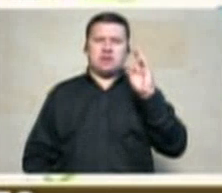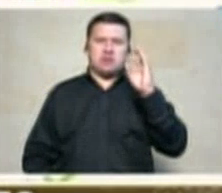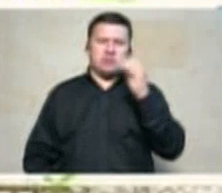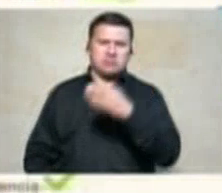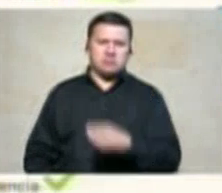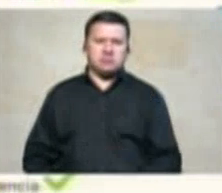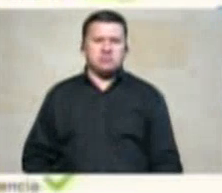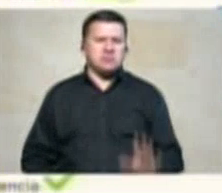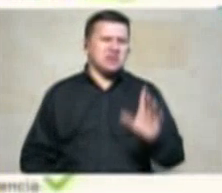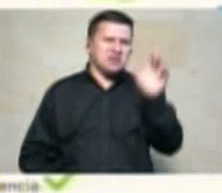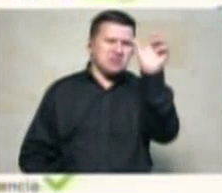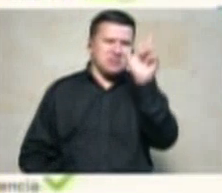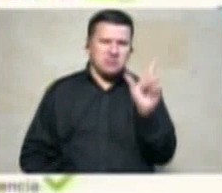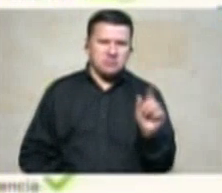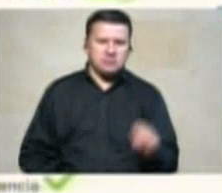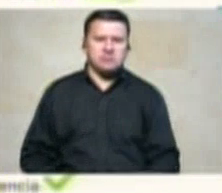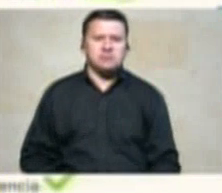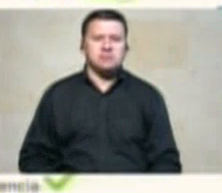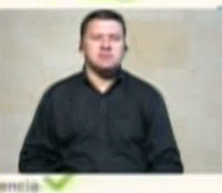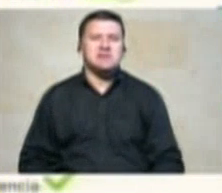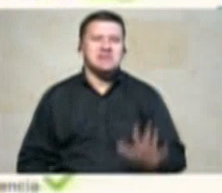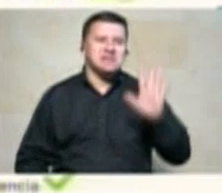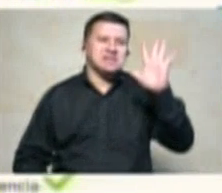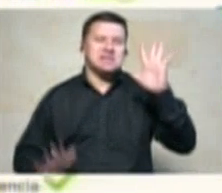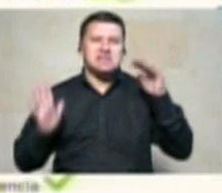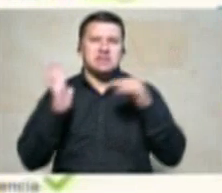San Alberto Cesar,